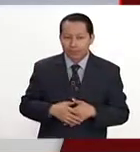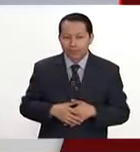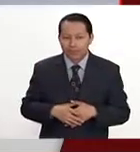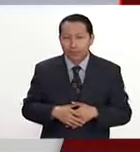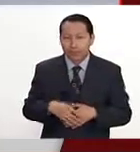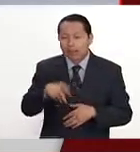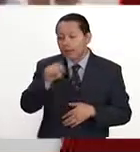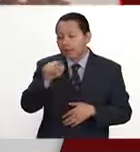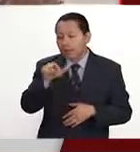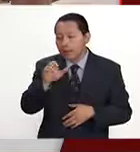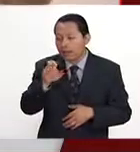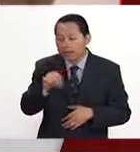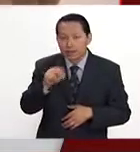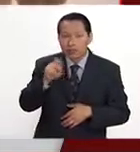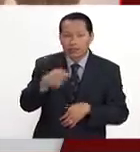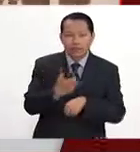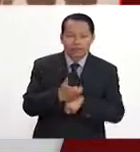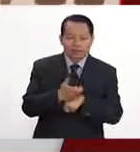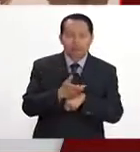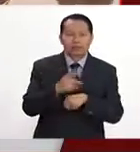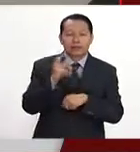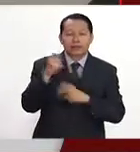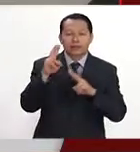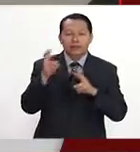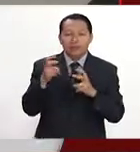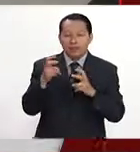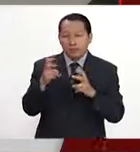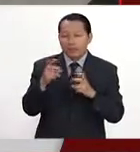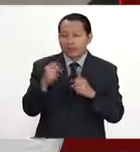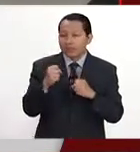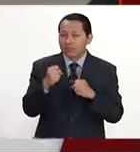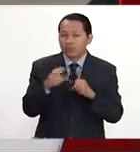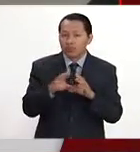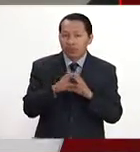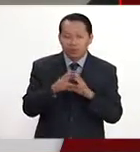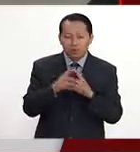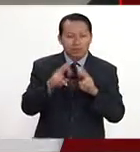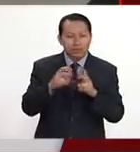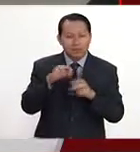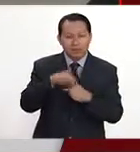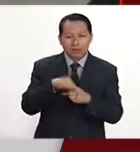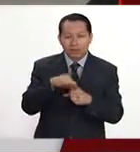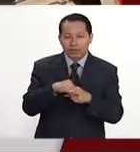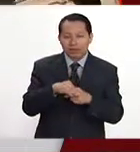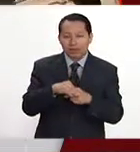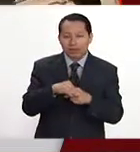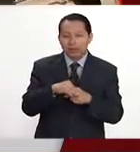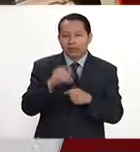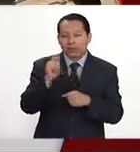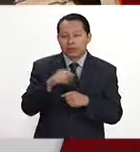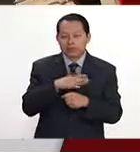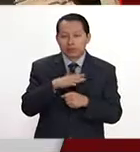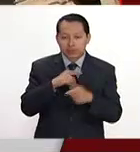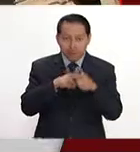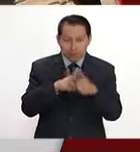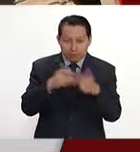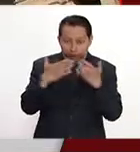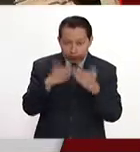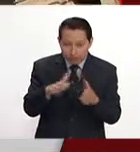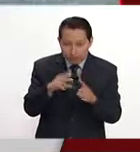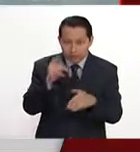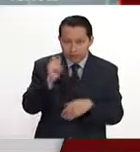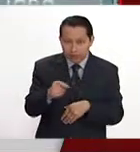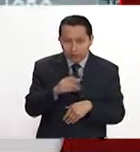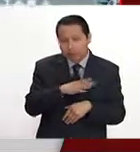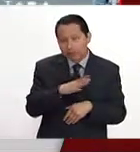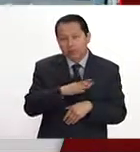El Telecán sabemos que en Estados Unidos es un tema muy tóxico en términos electorales, entonces si sigue abierto para entonces,